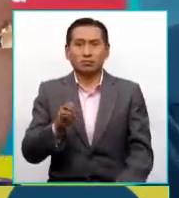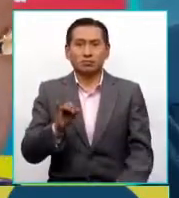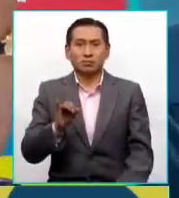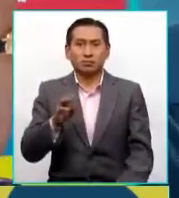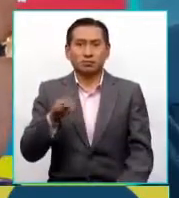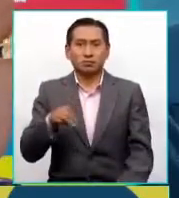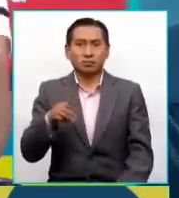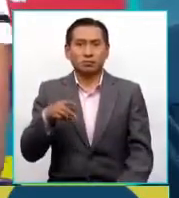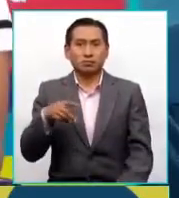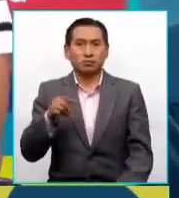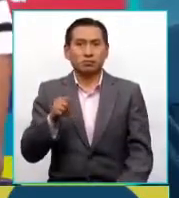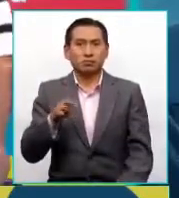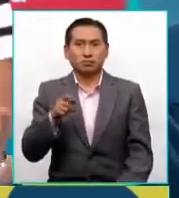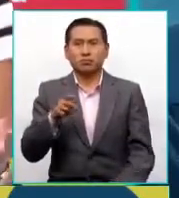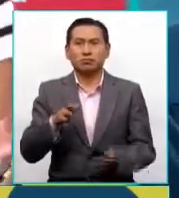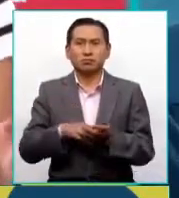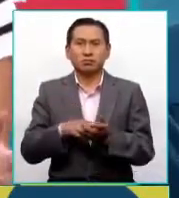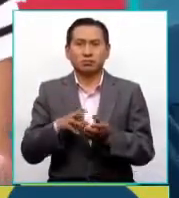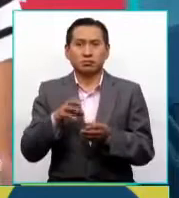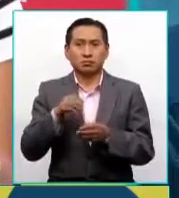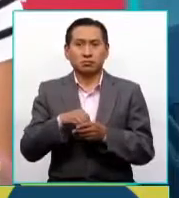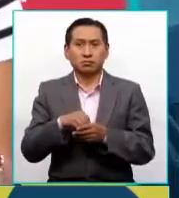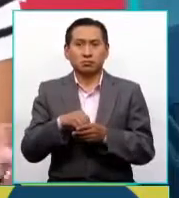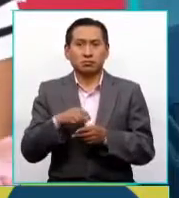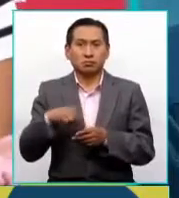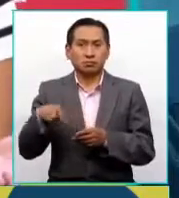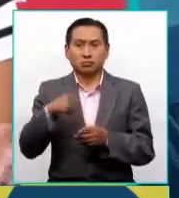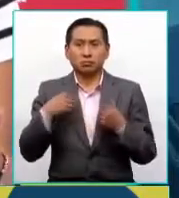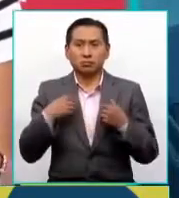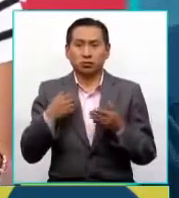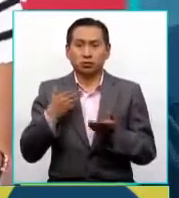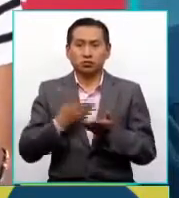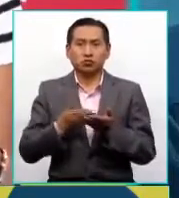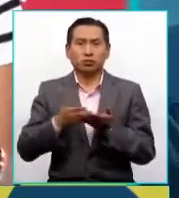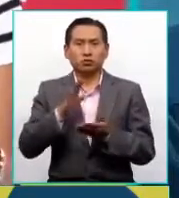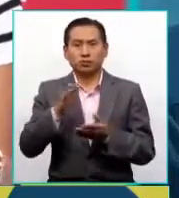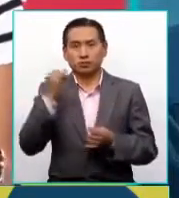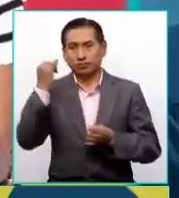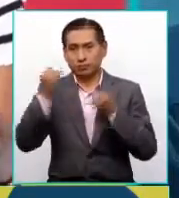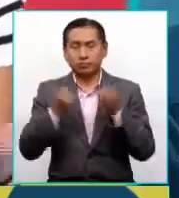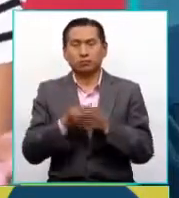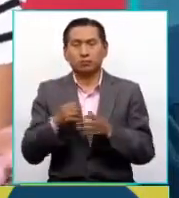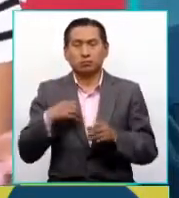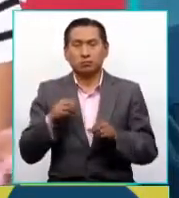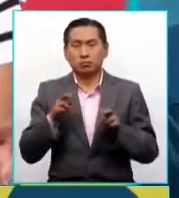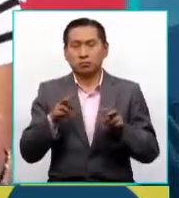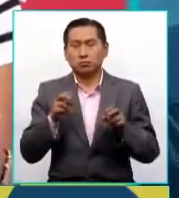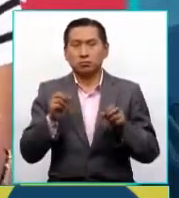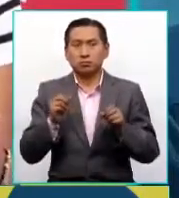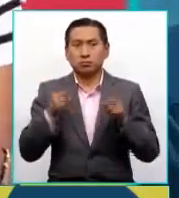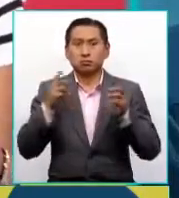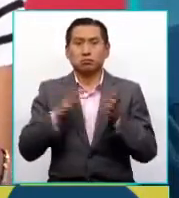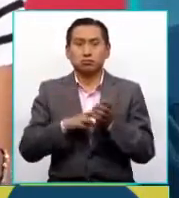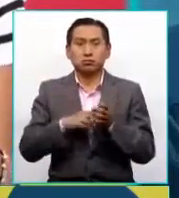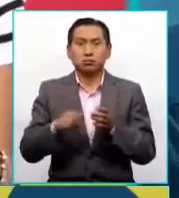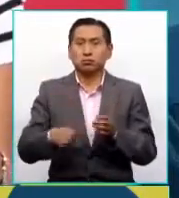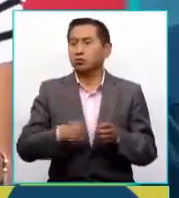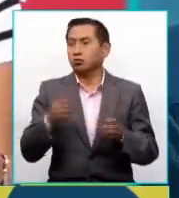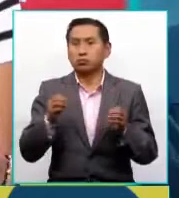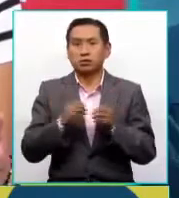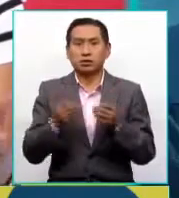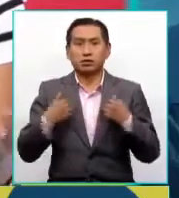manera pues copa en cierta medida las propuestas que llevas adelante, y me llama la atención porque también te hemos visto en varias